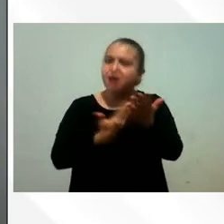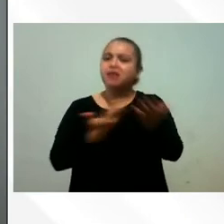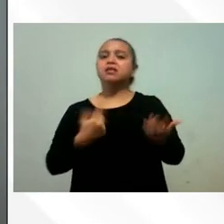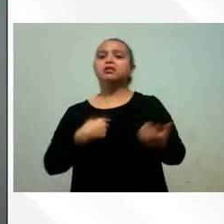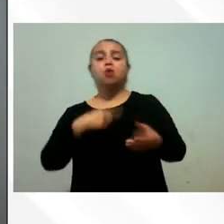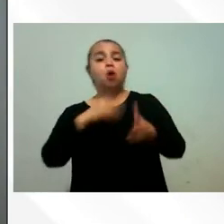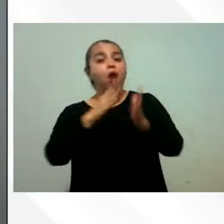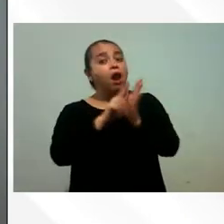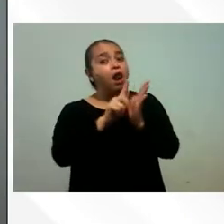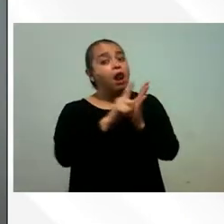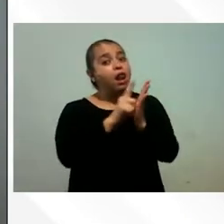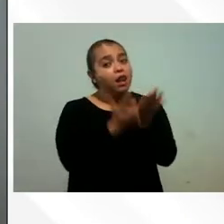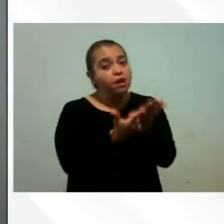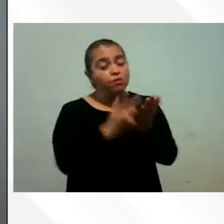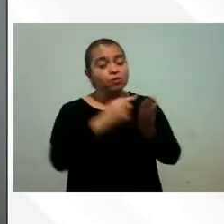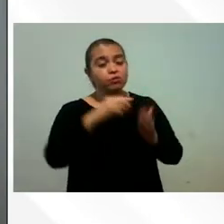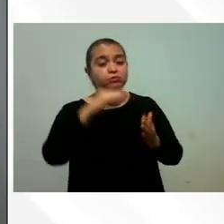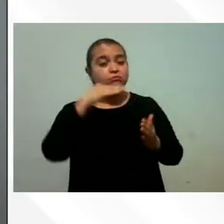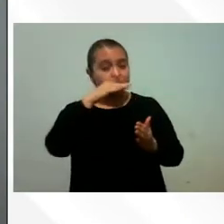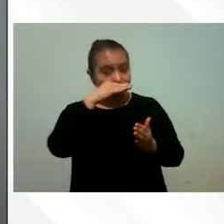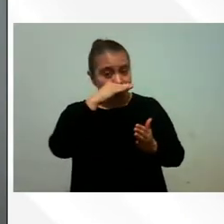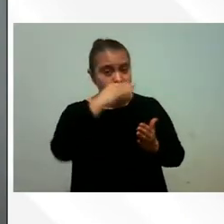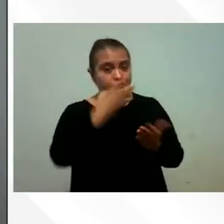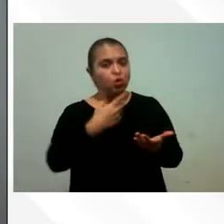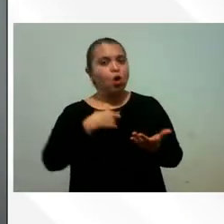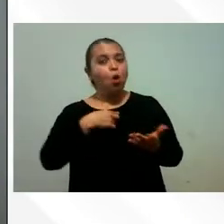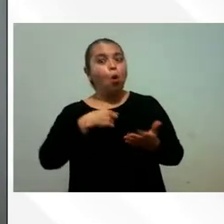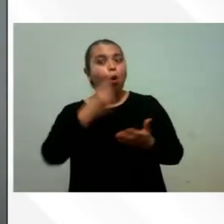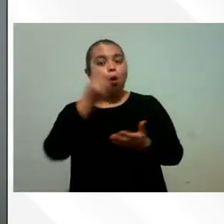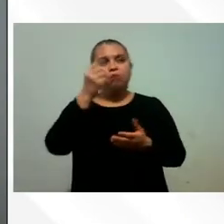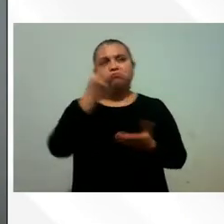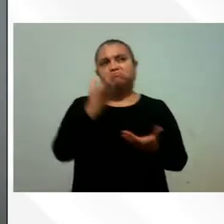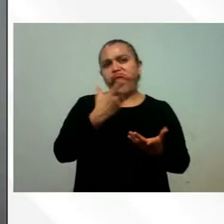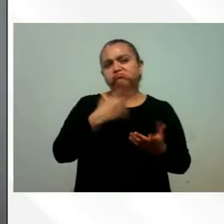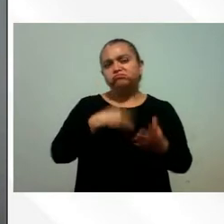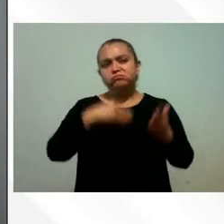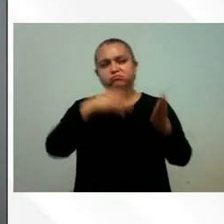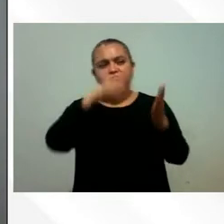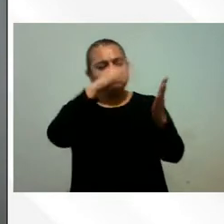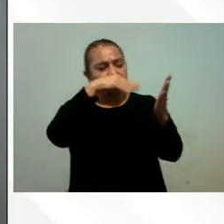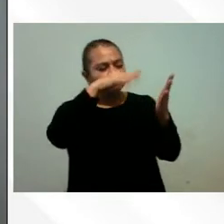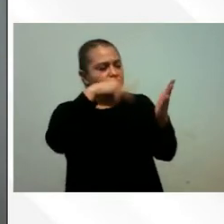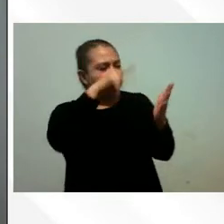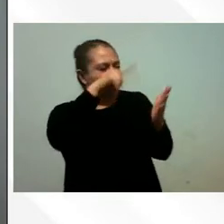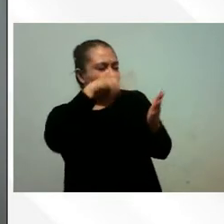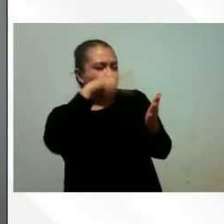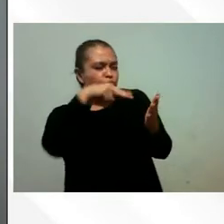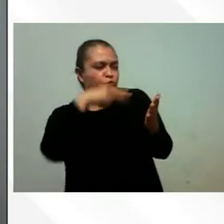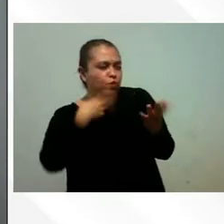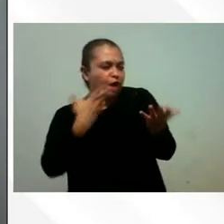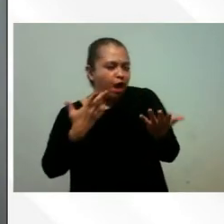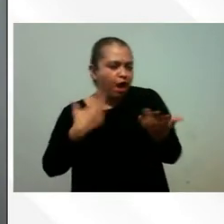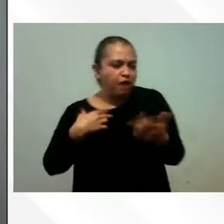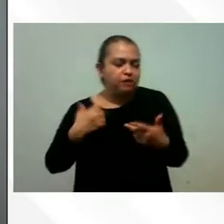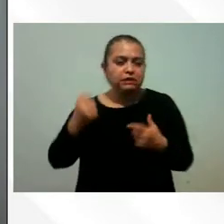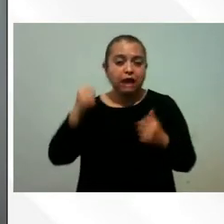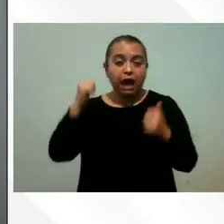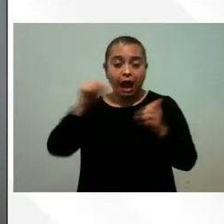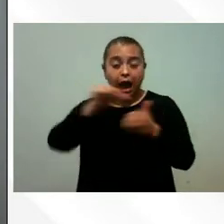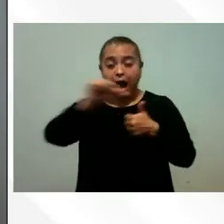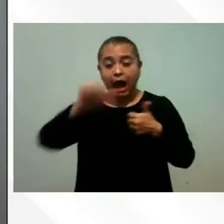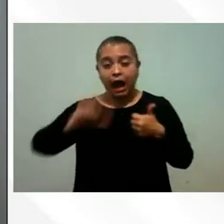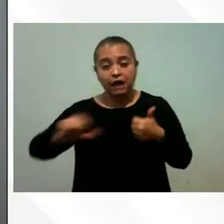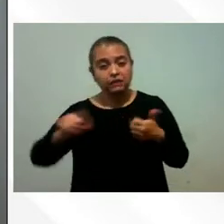libros de texto o de algunas obras de arte, y abrir esos espacios de diálogo. Lo que tenemos que hacer es